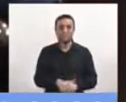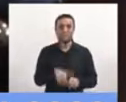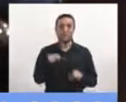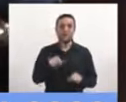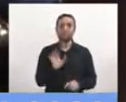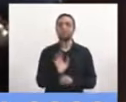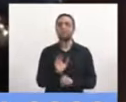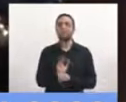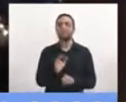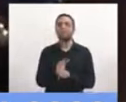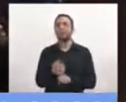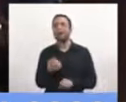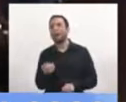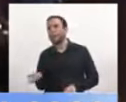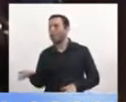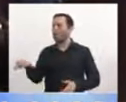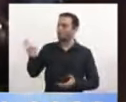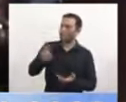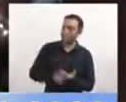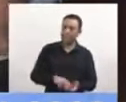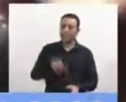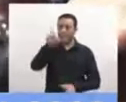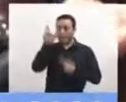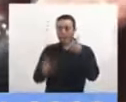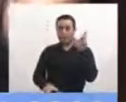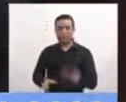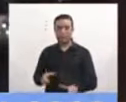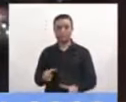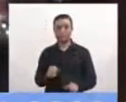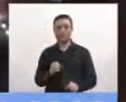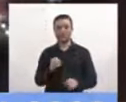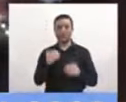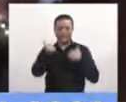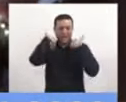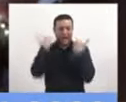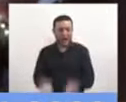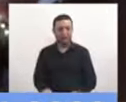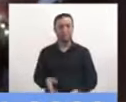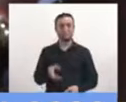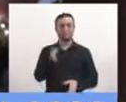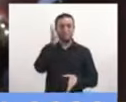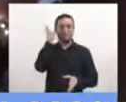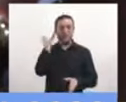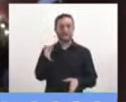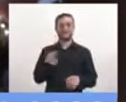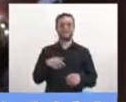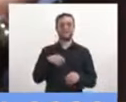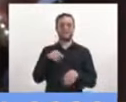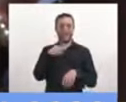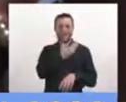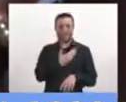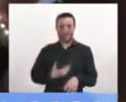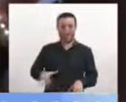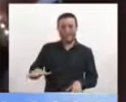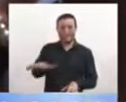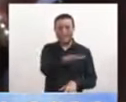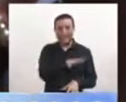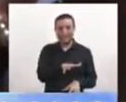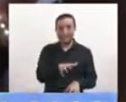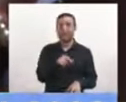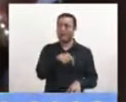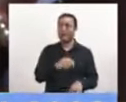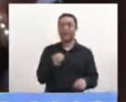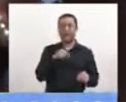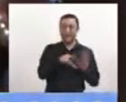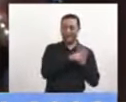mano a todos los que se apropian del Estado con esto. Entonces, la primera es, nos gustaría en el primer título de esta ley que fuera para más sectores. La segunda, en